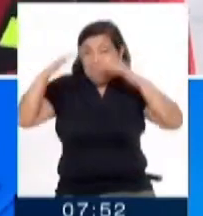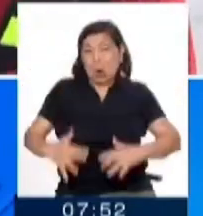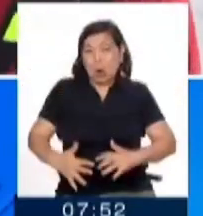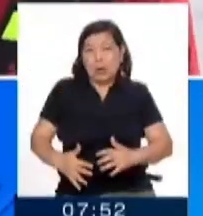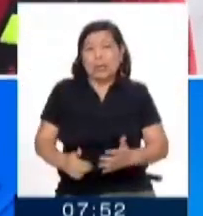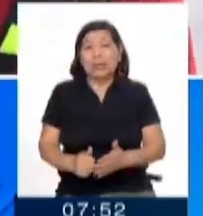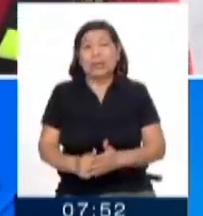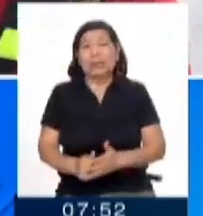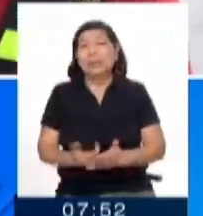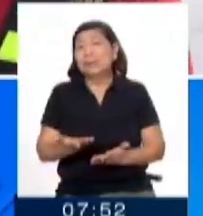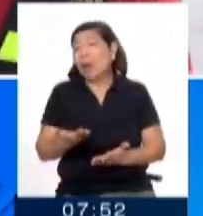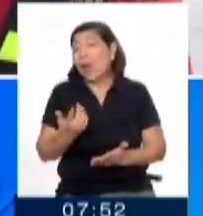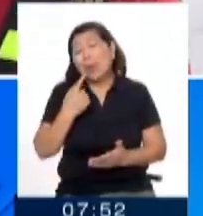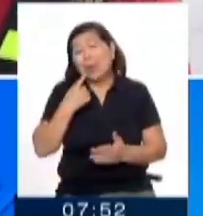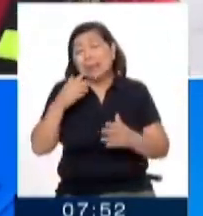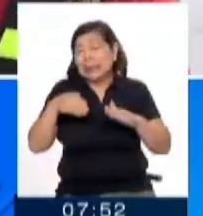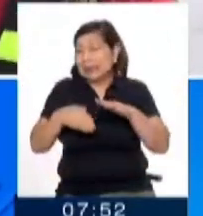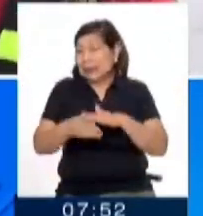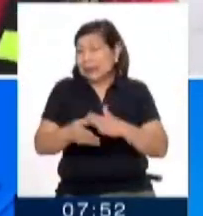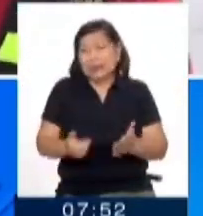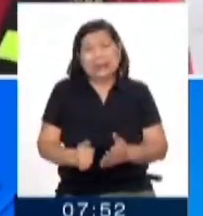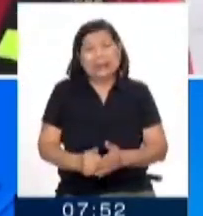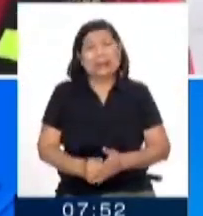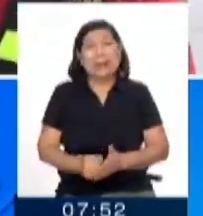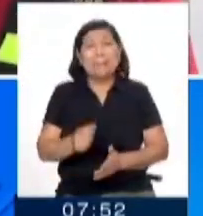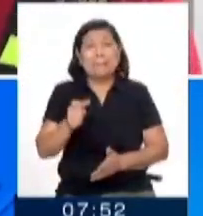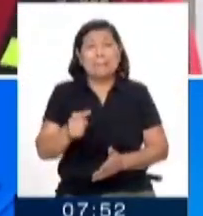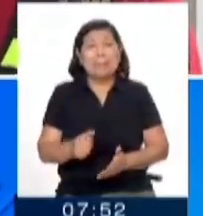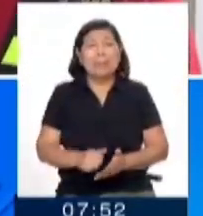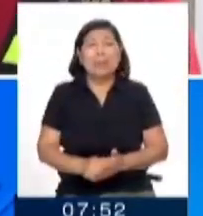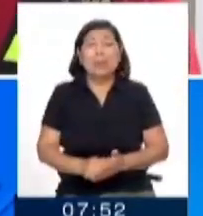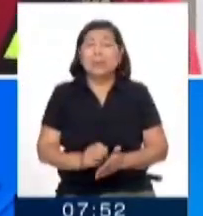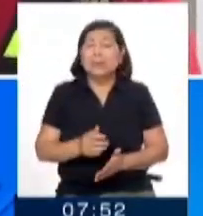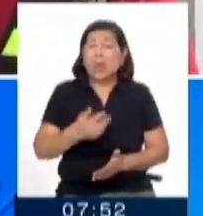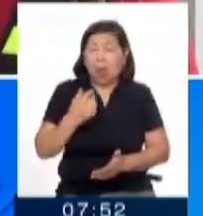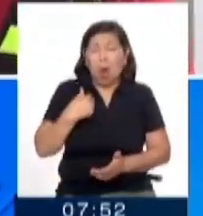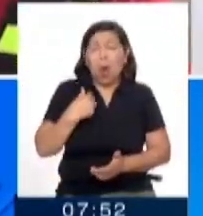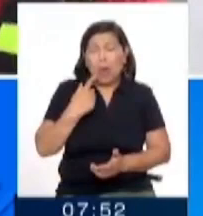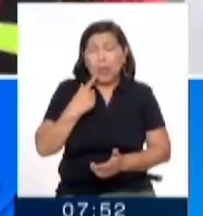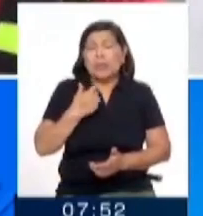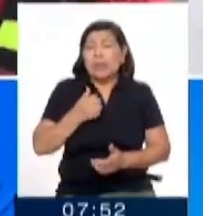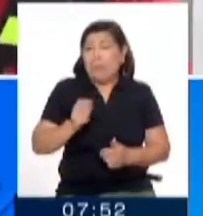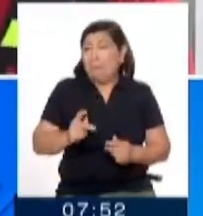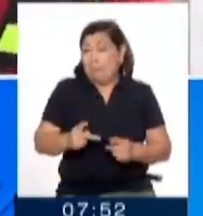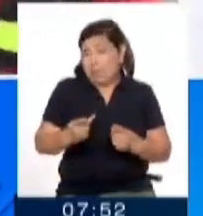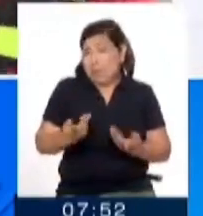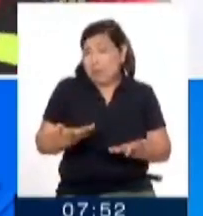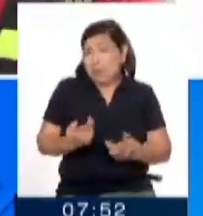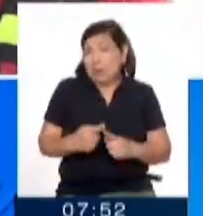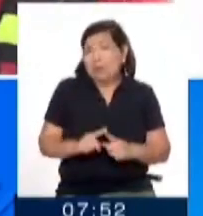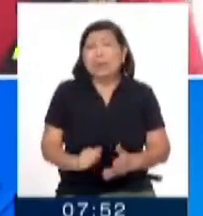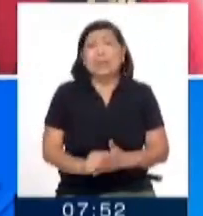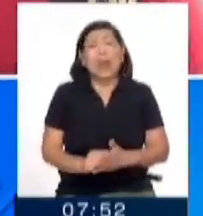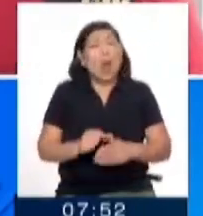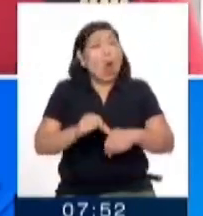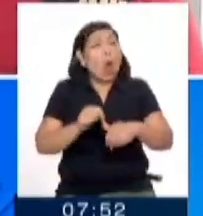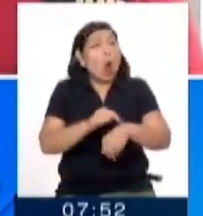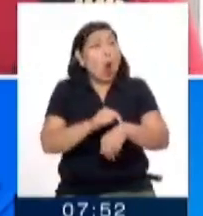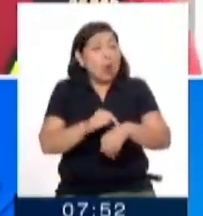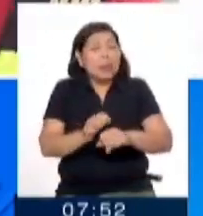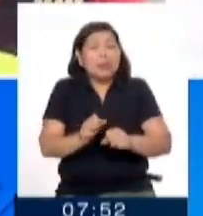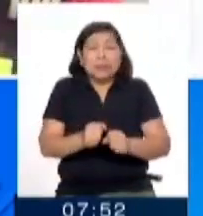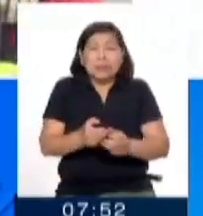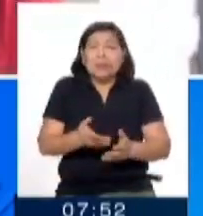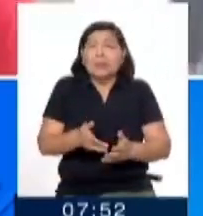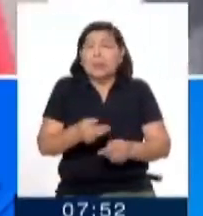Y que a consecuencia, pues, la persona queda atrapada, ¿no? La persona consciente en todo momento. En los primeros instantes y durante varias horas ha colaborado